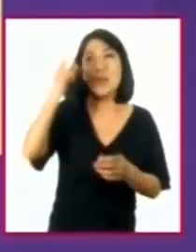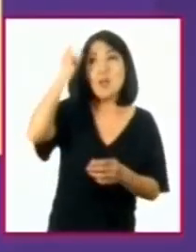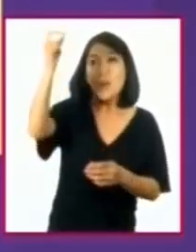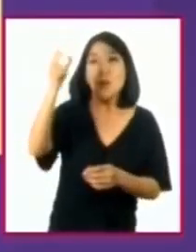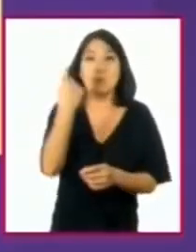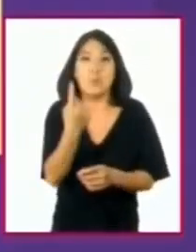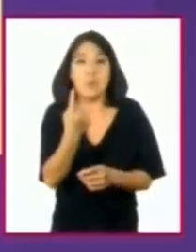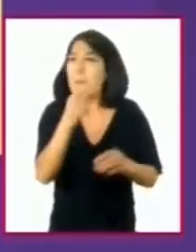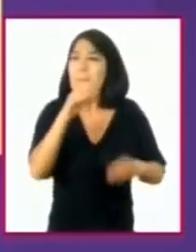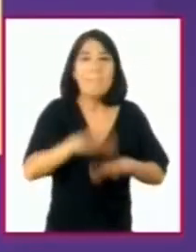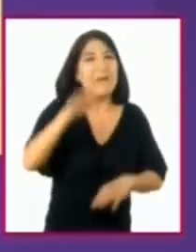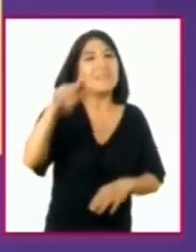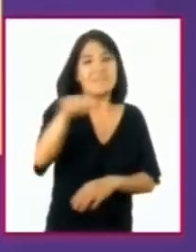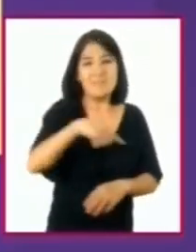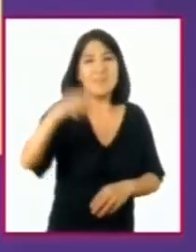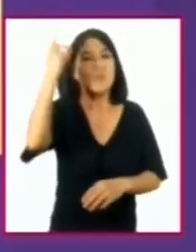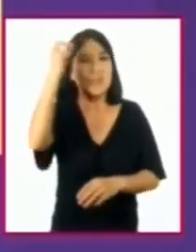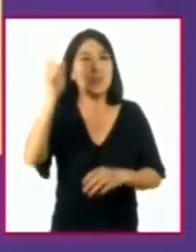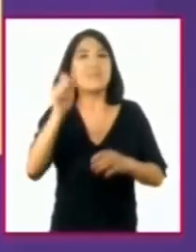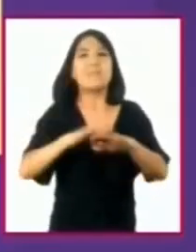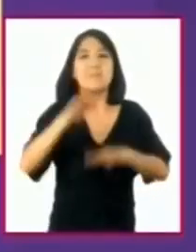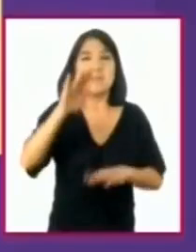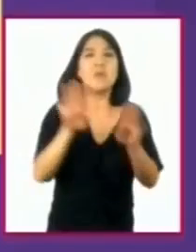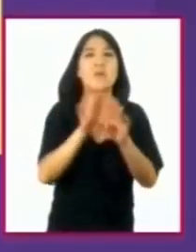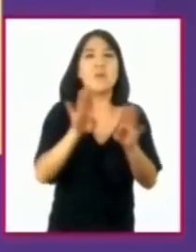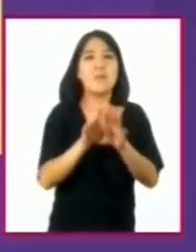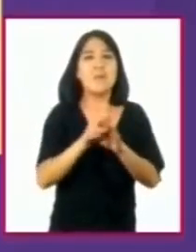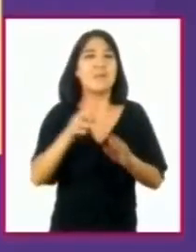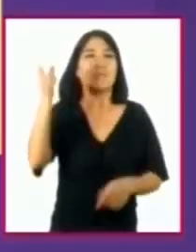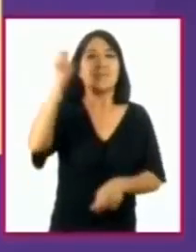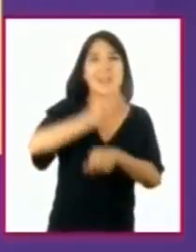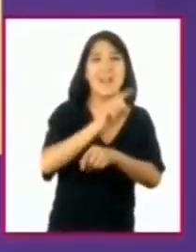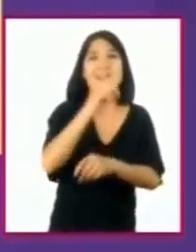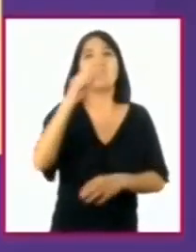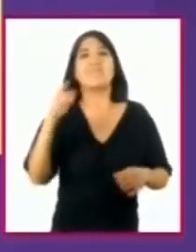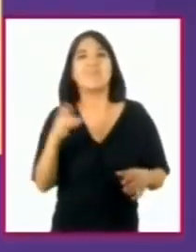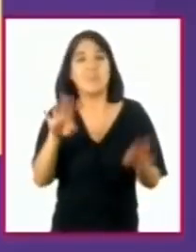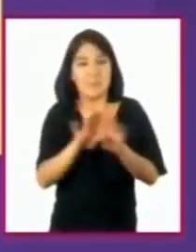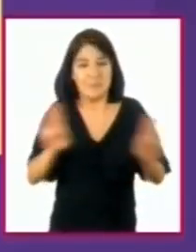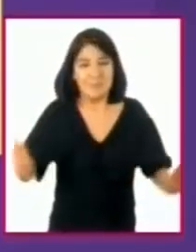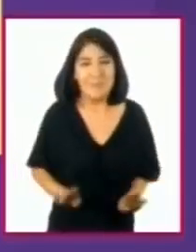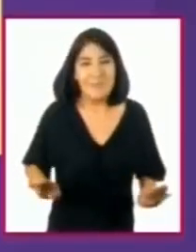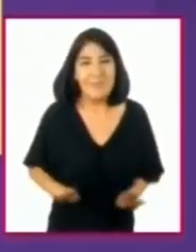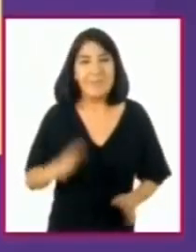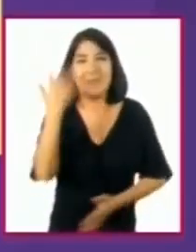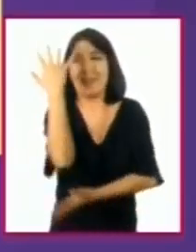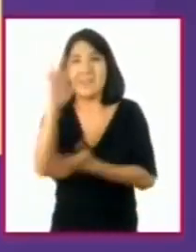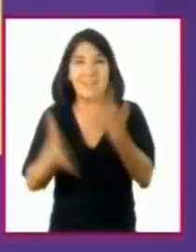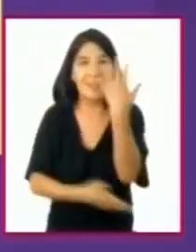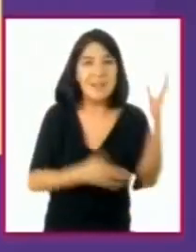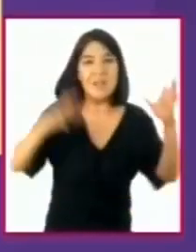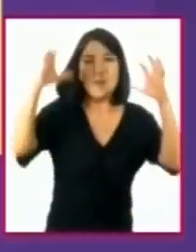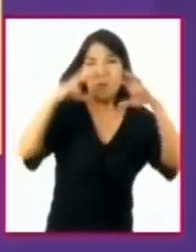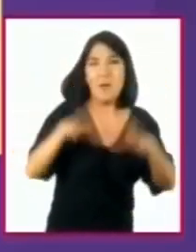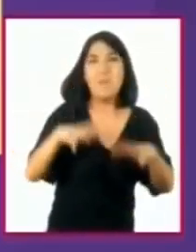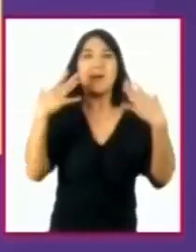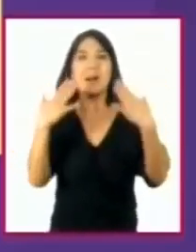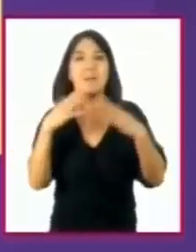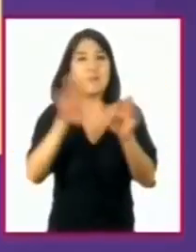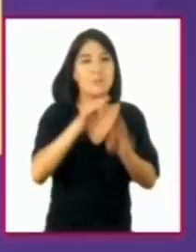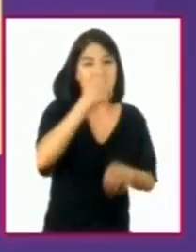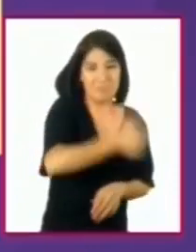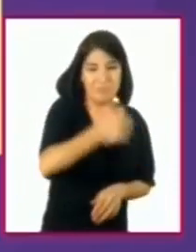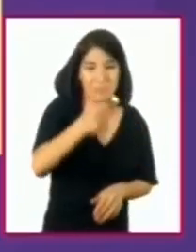deidades. Poseían la idea de un tiempo cíclico, pues creían que las características presentadas en ciertos periodos